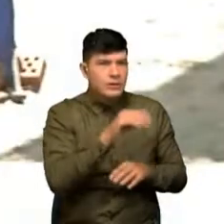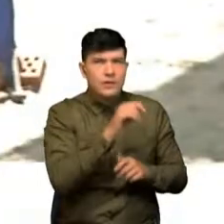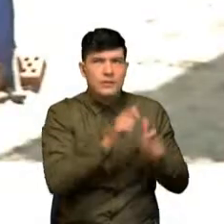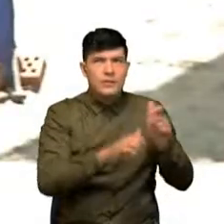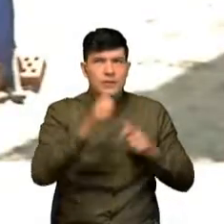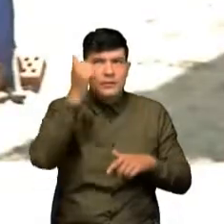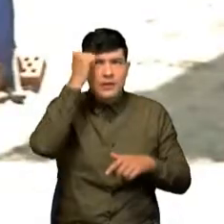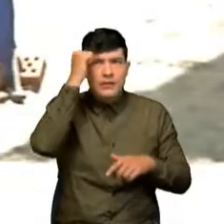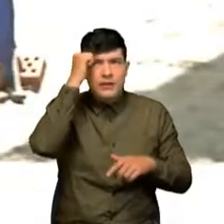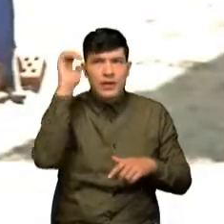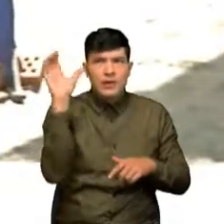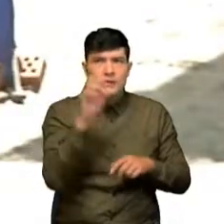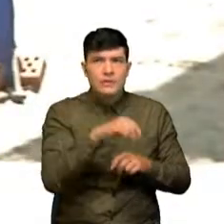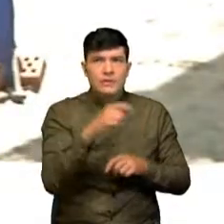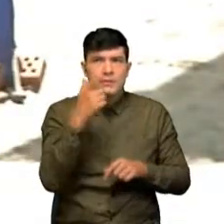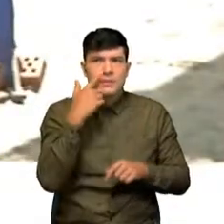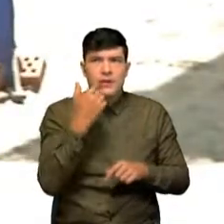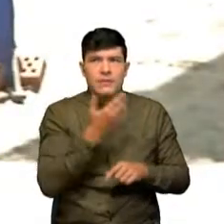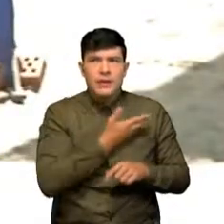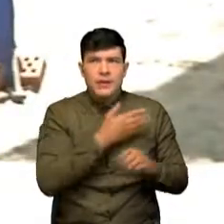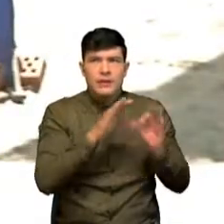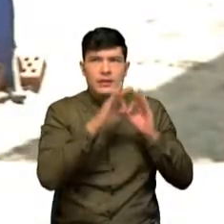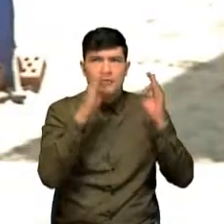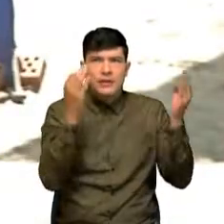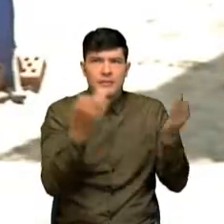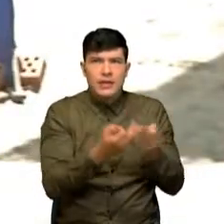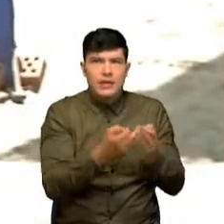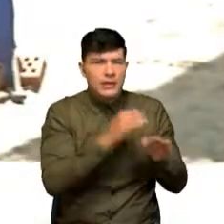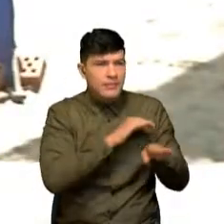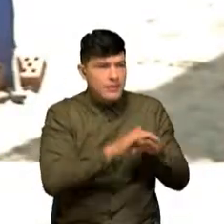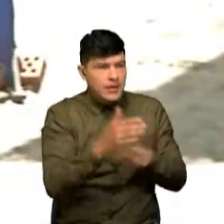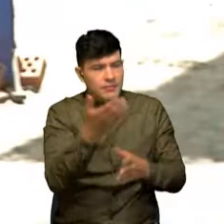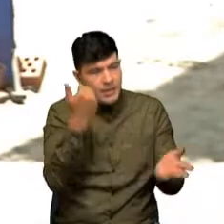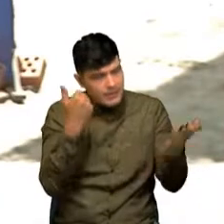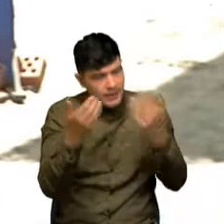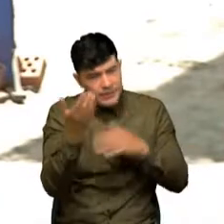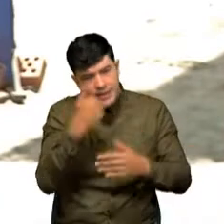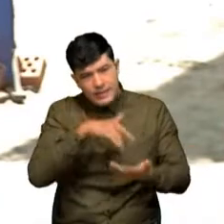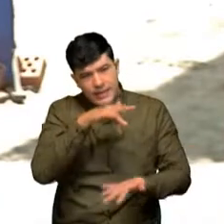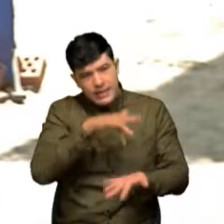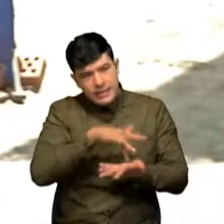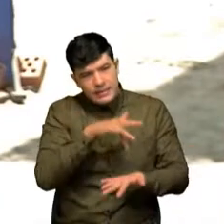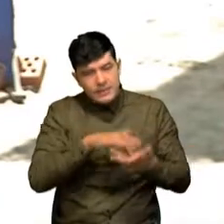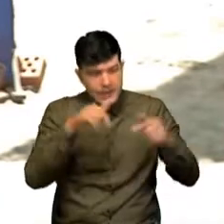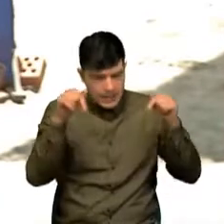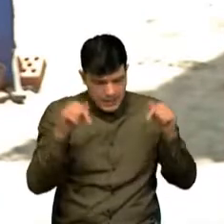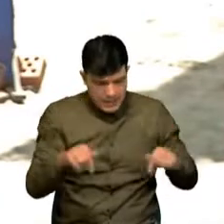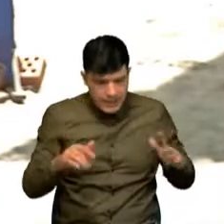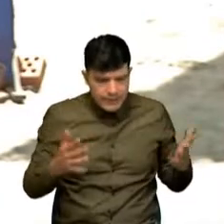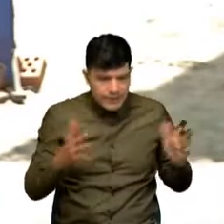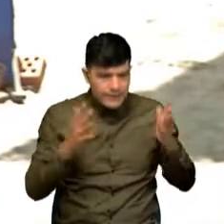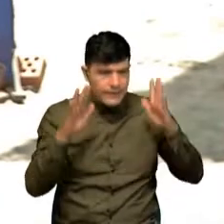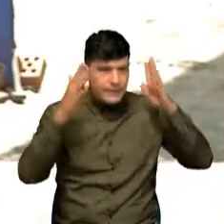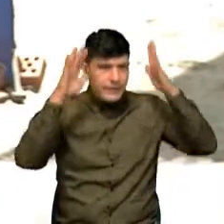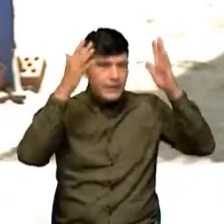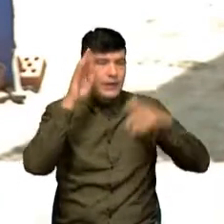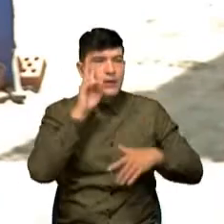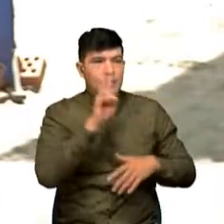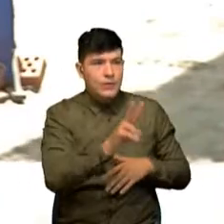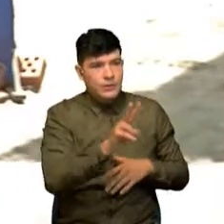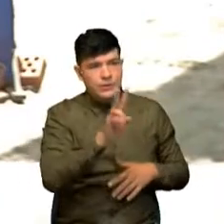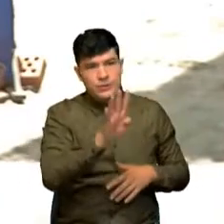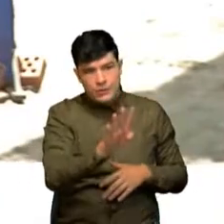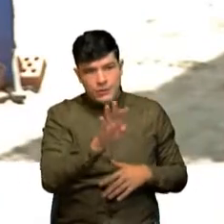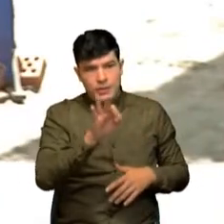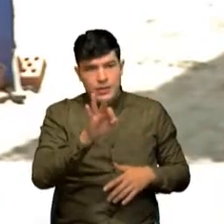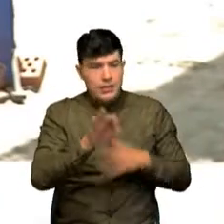docentes y a todos los padres de familia que vayan a hagan partícipes de estas ferias de celebración de los 243 años